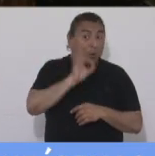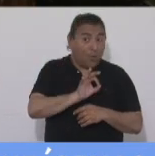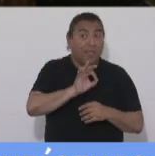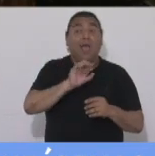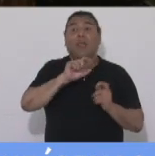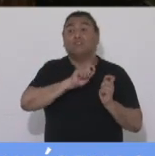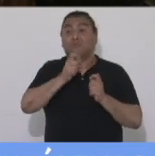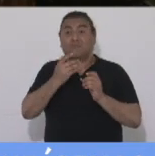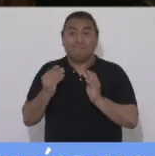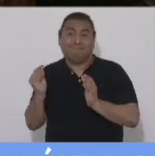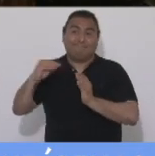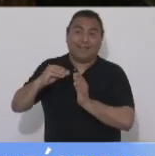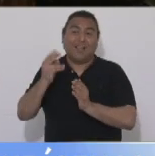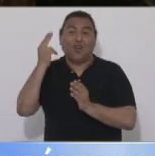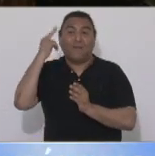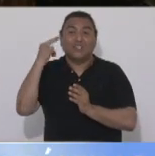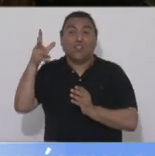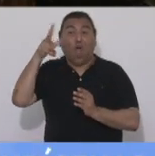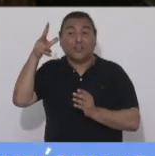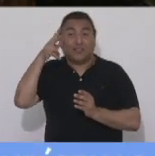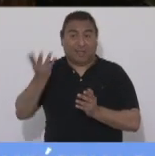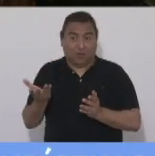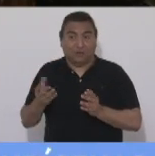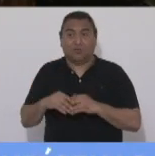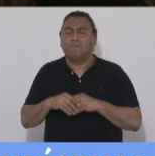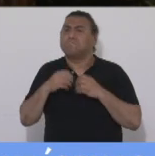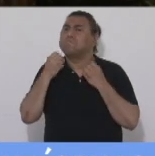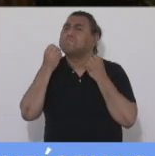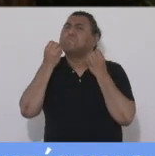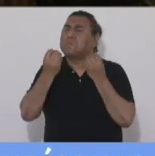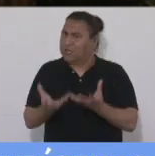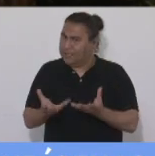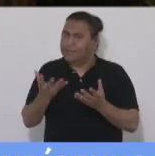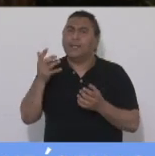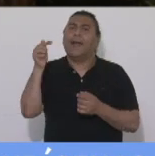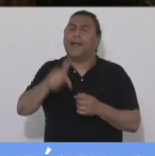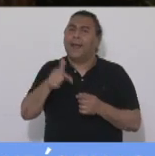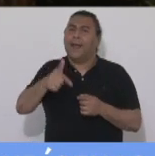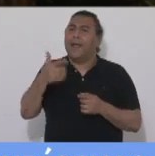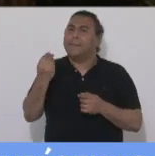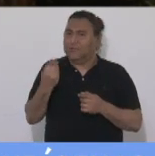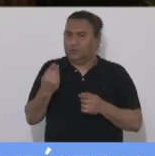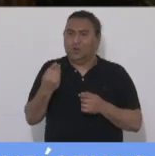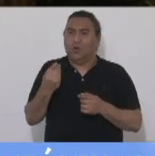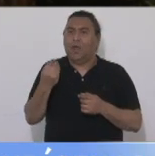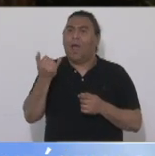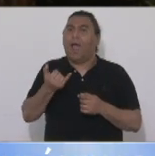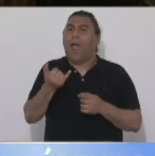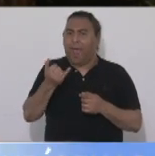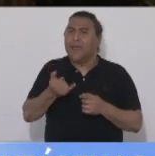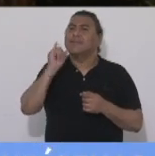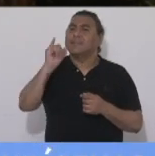relevando 988. ¿Por qué? Porque acá se ha producido un fenómeno de